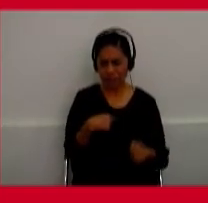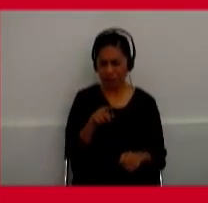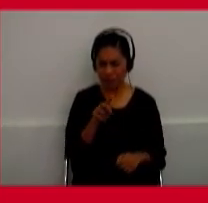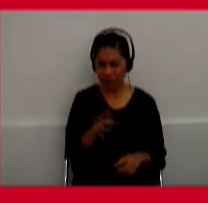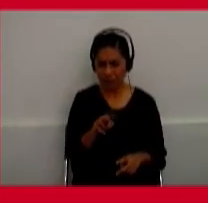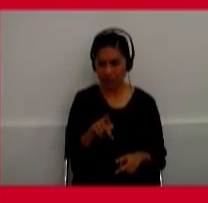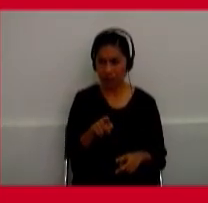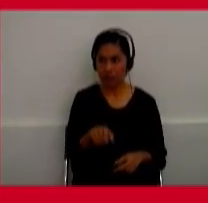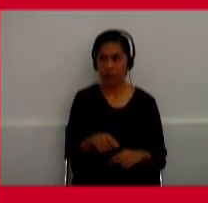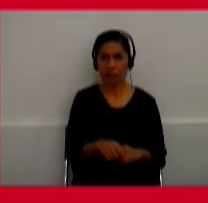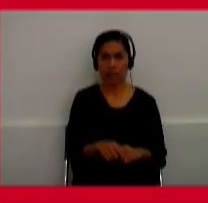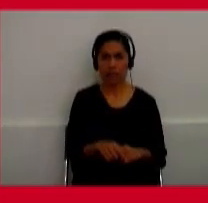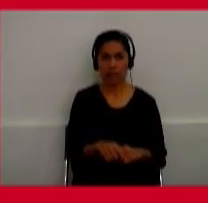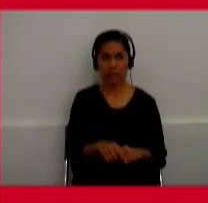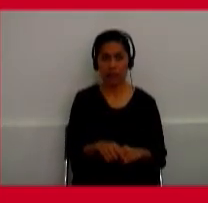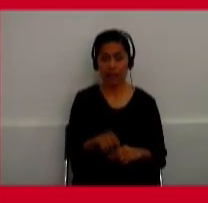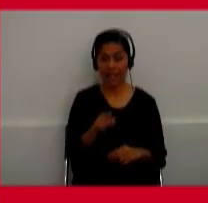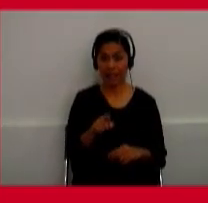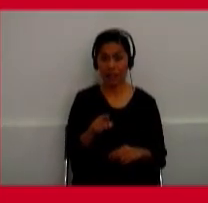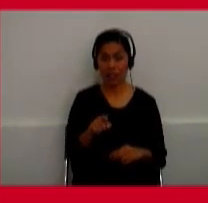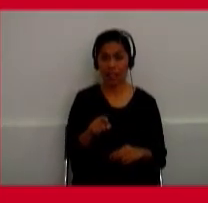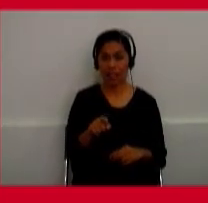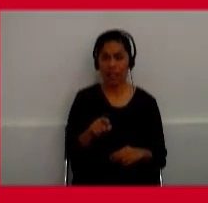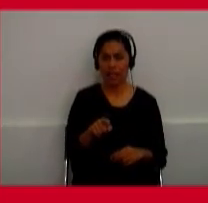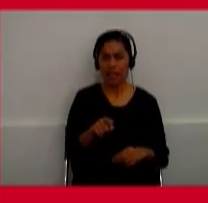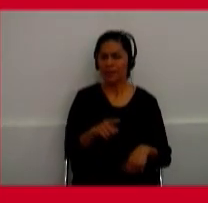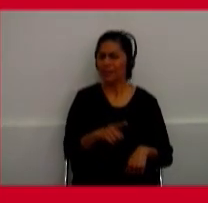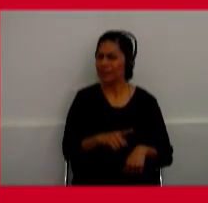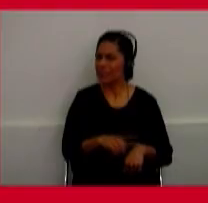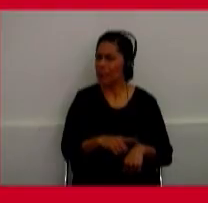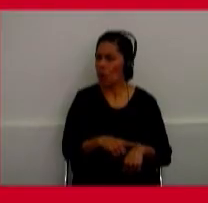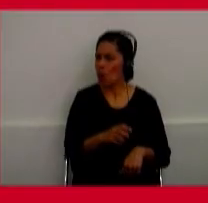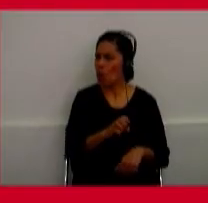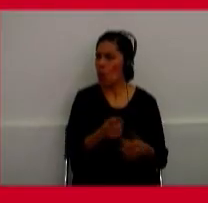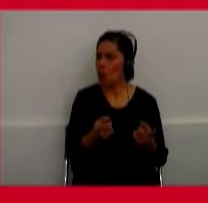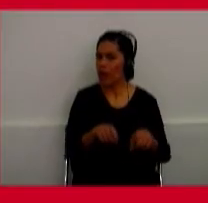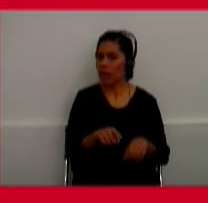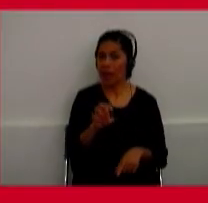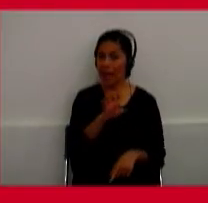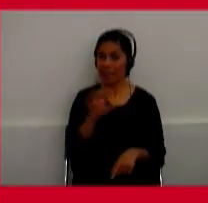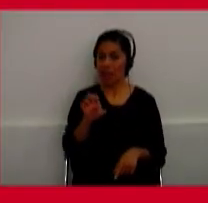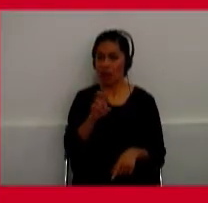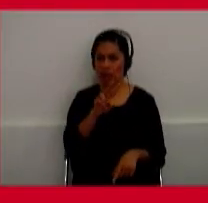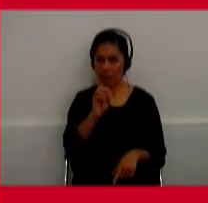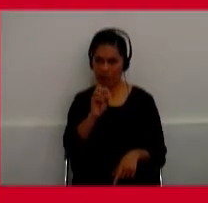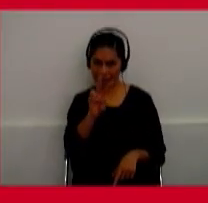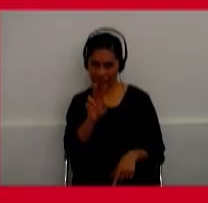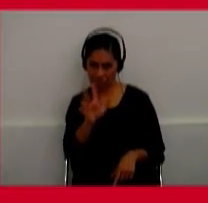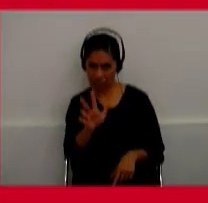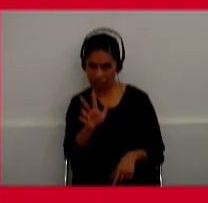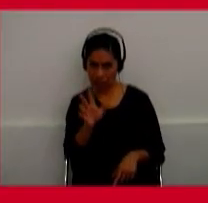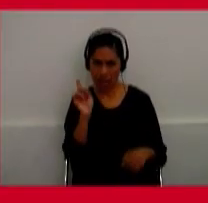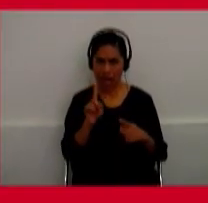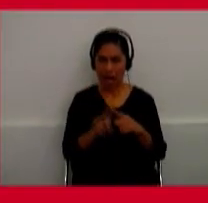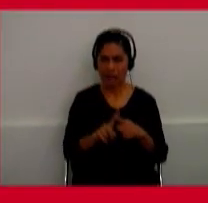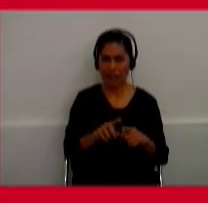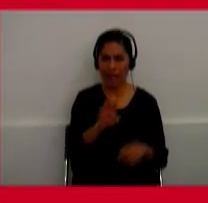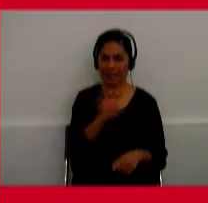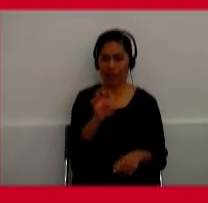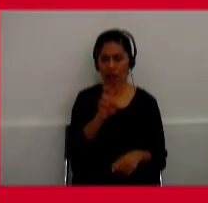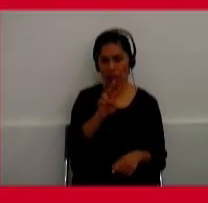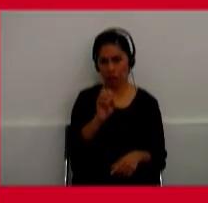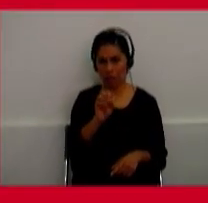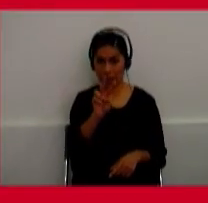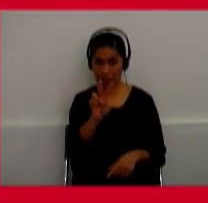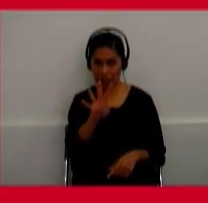encontramos desde el enero del 2023 hasta febrero del 2024. Como pueden ver,